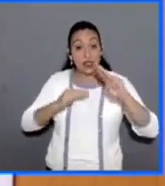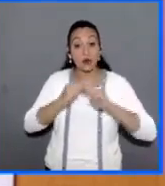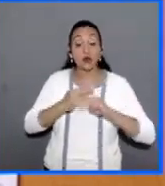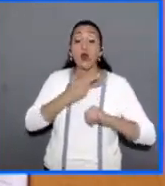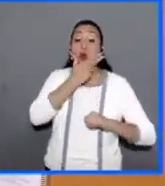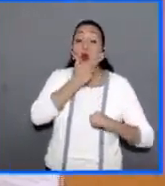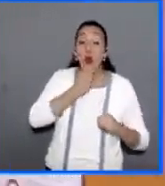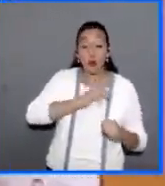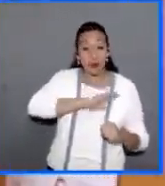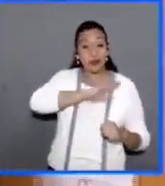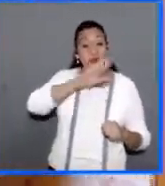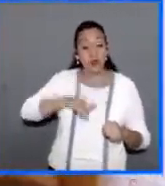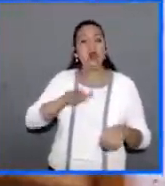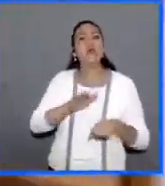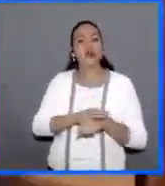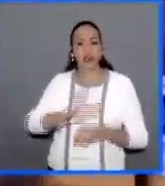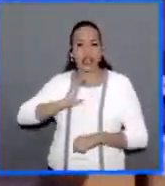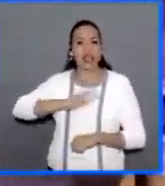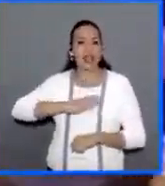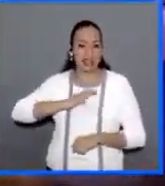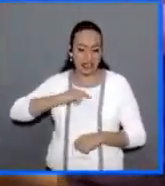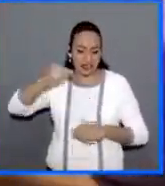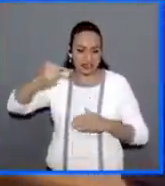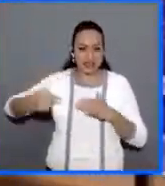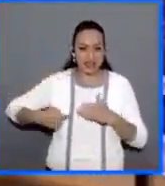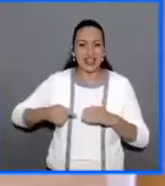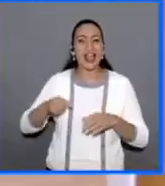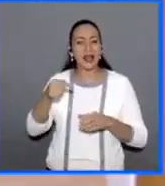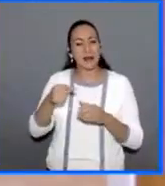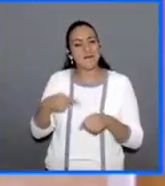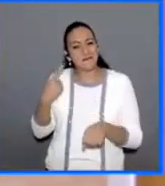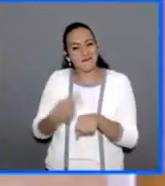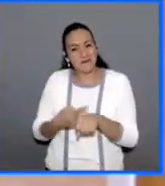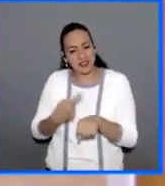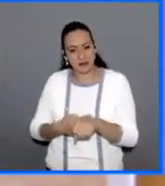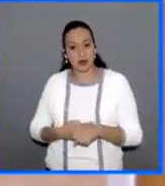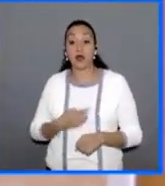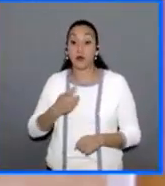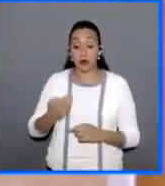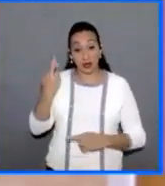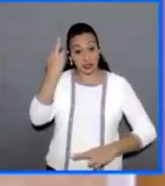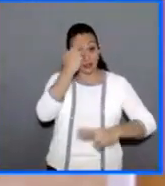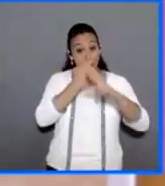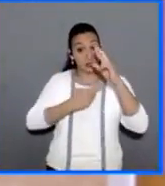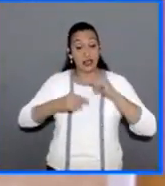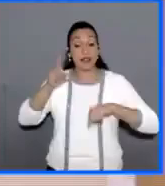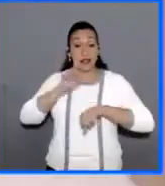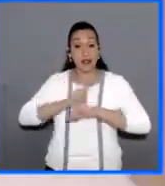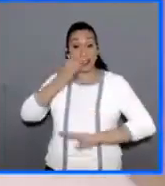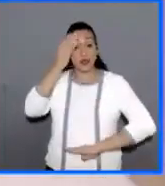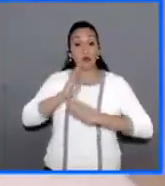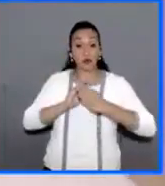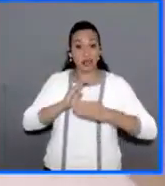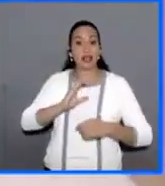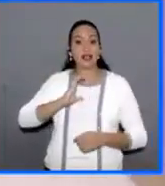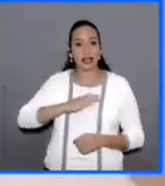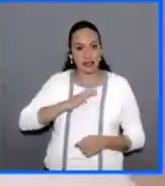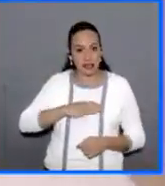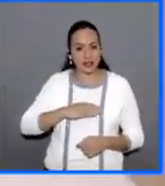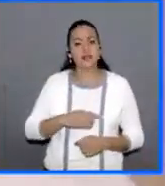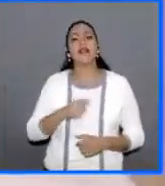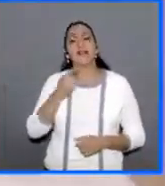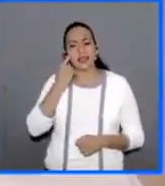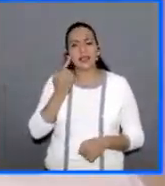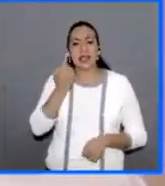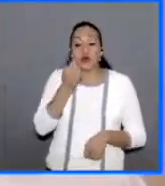pulmón. En el marco de la conmemoración del Día Mundial contra el Cáncer de Próstata, se dio a conocer que en el mundo cada minuto se diagnostican